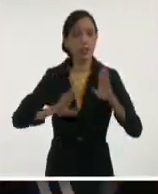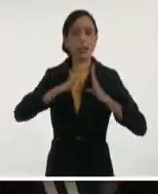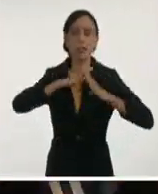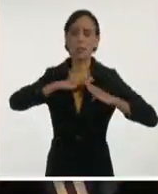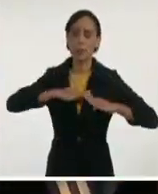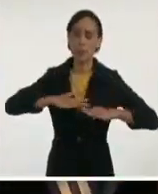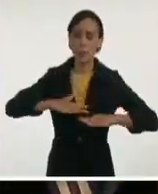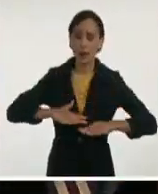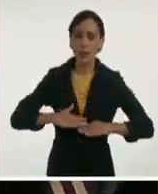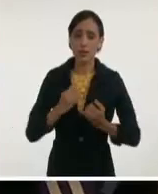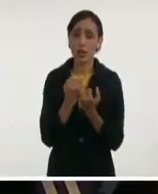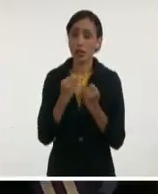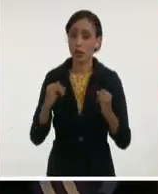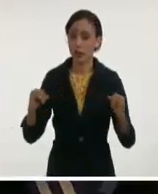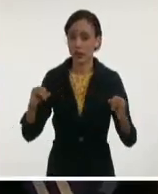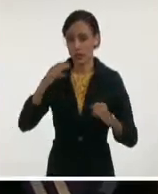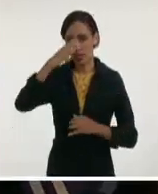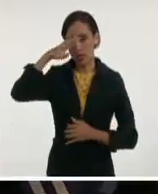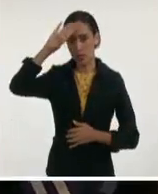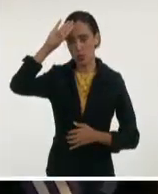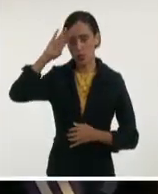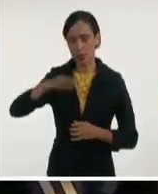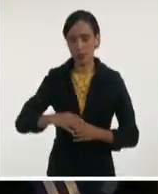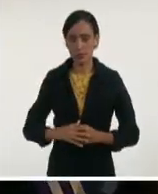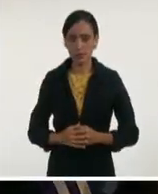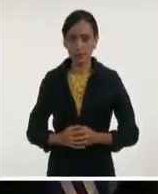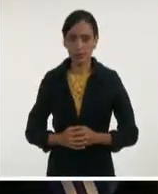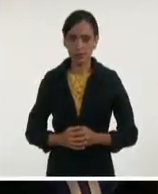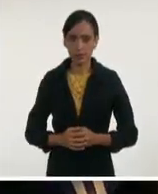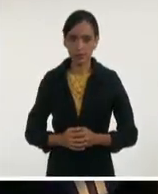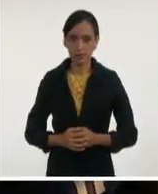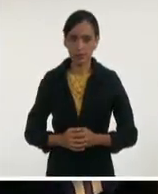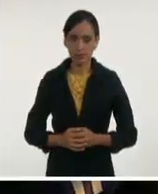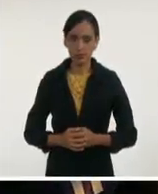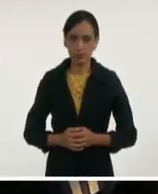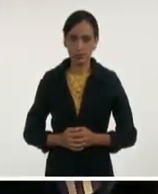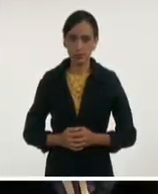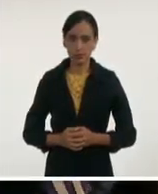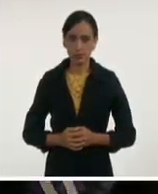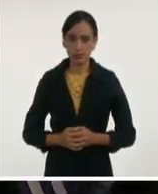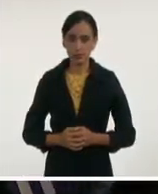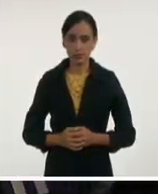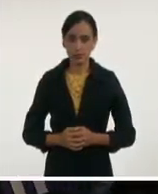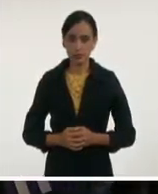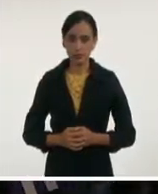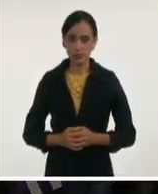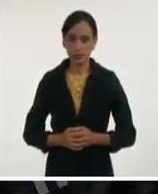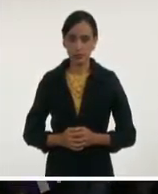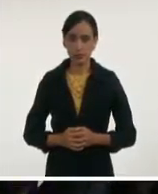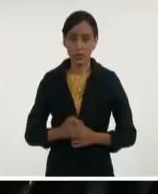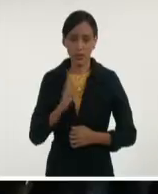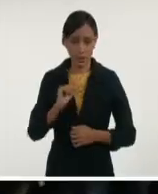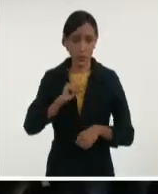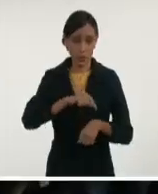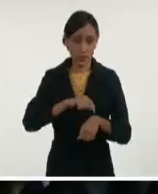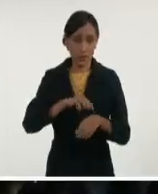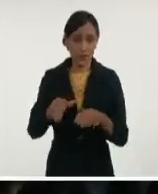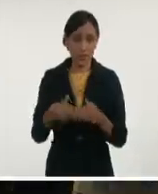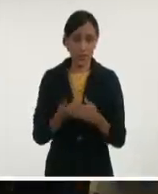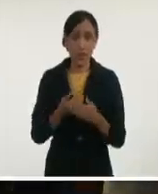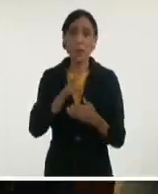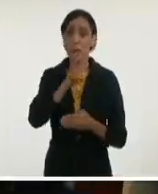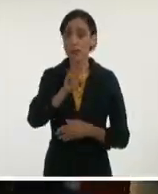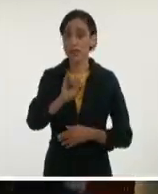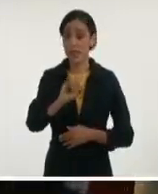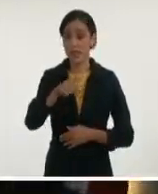la soberanía nacionales. Y a solo unos días de conmemorar esa histórica gesta del 26 de julio,